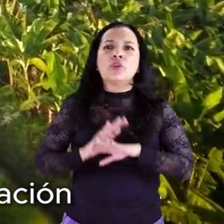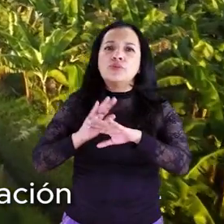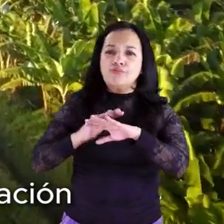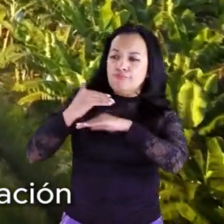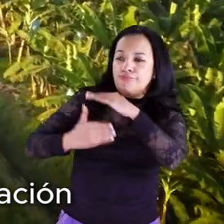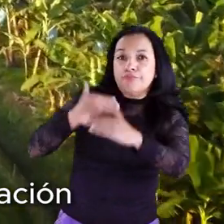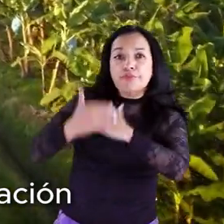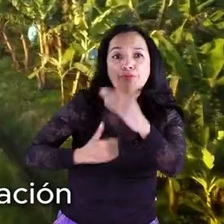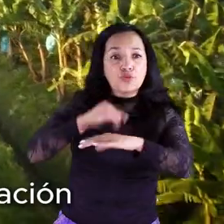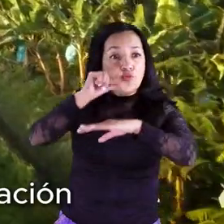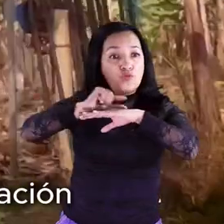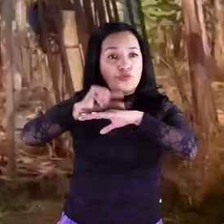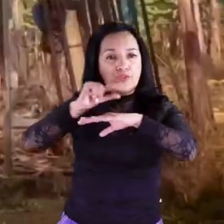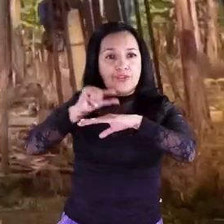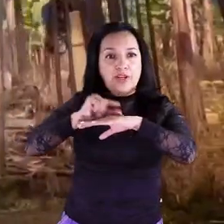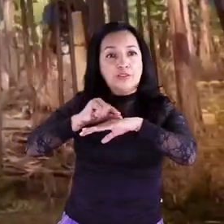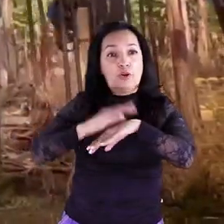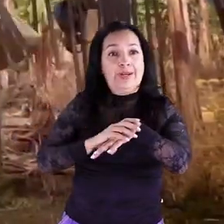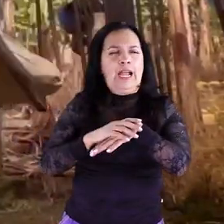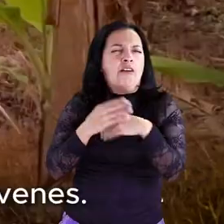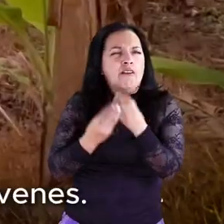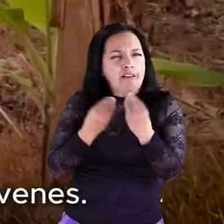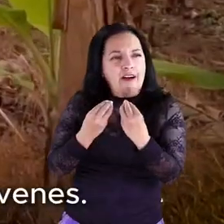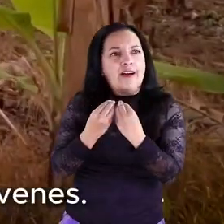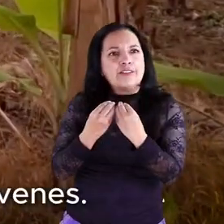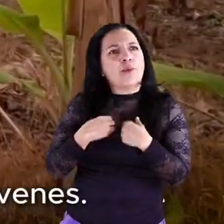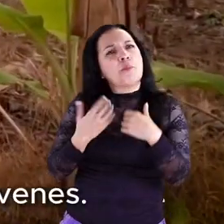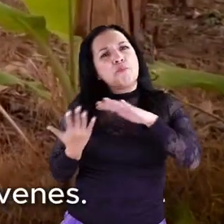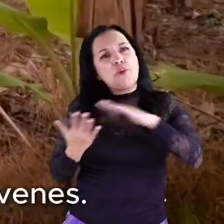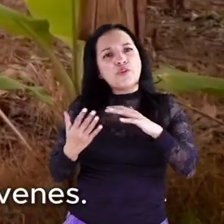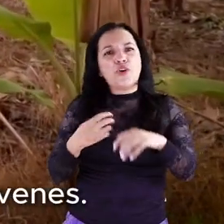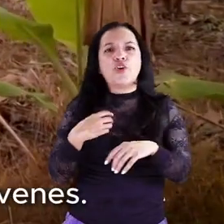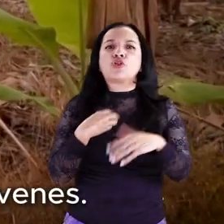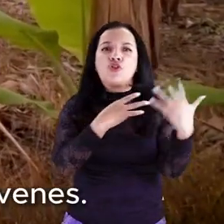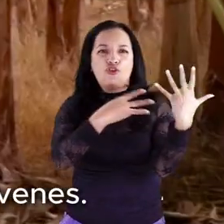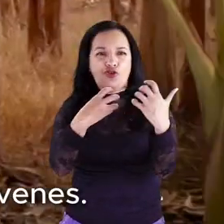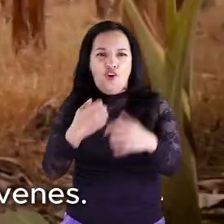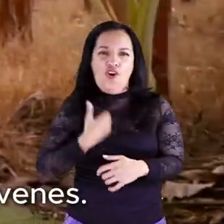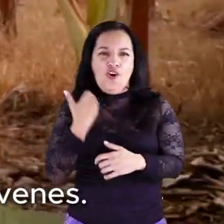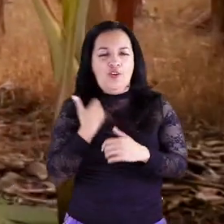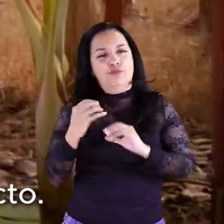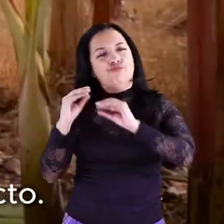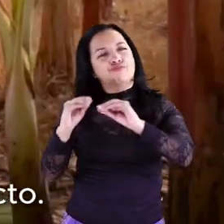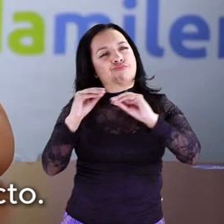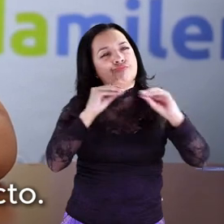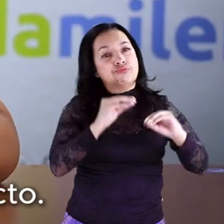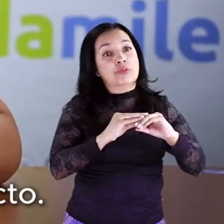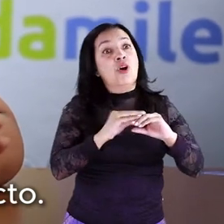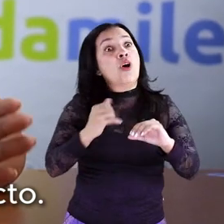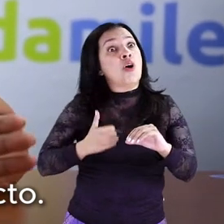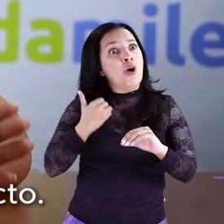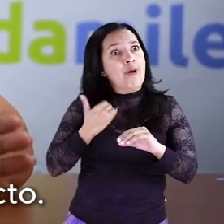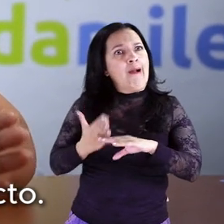Nosotros a través de este proceso de la fundación del Turno Es Mío, hemos capacitado aproximadamente 800 jóvenes. Son jóvenes